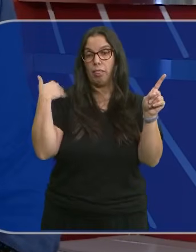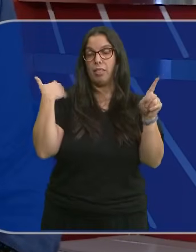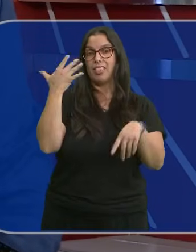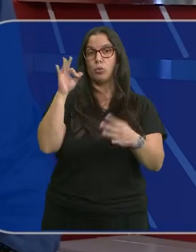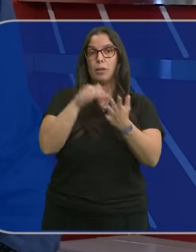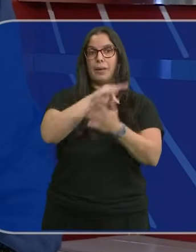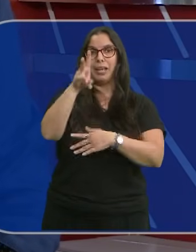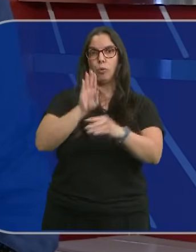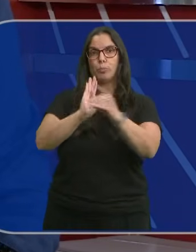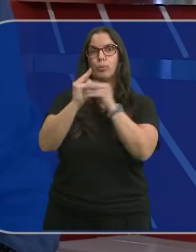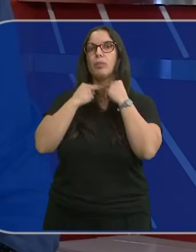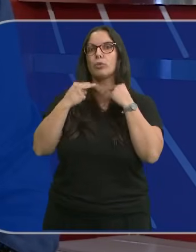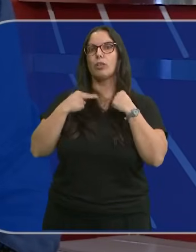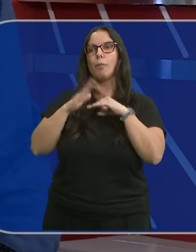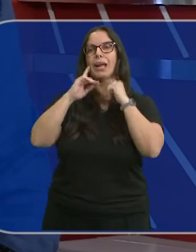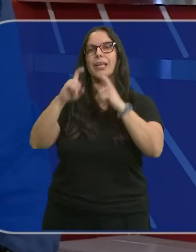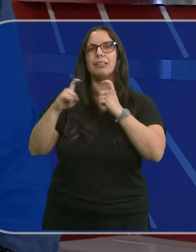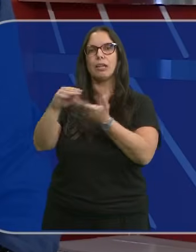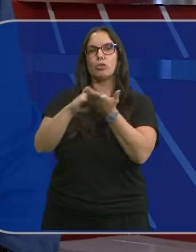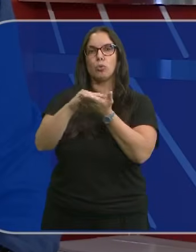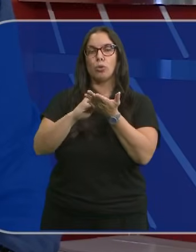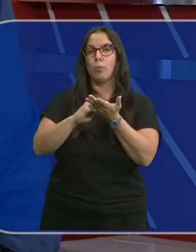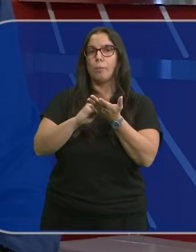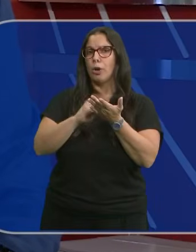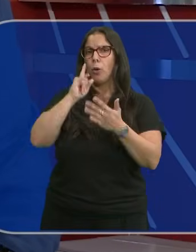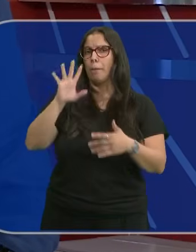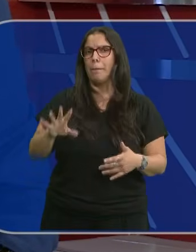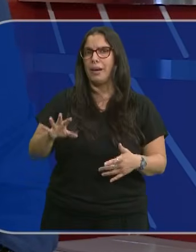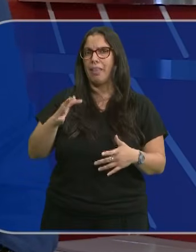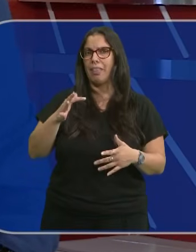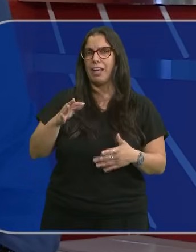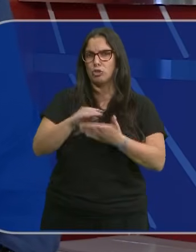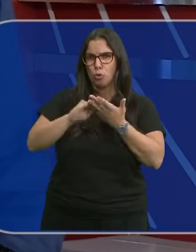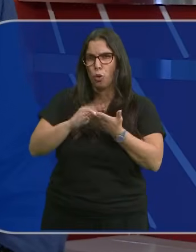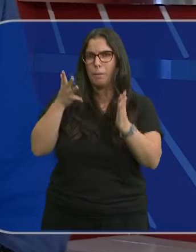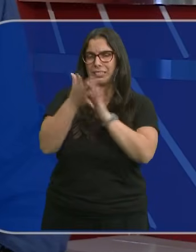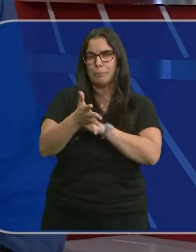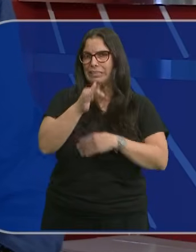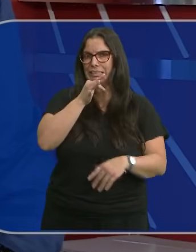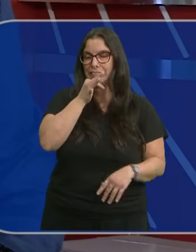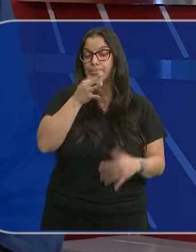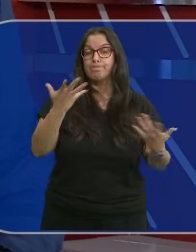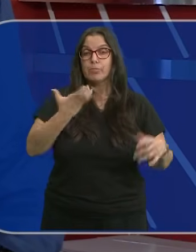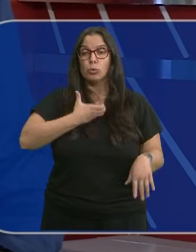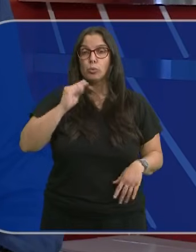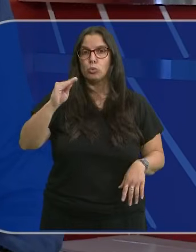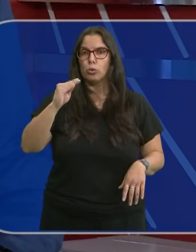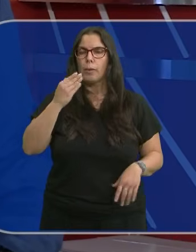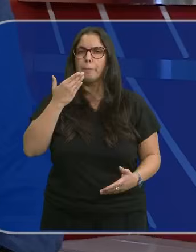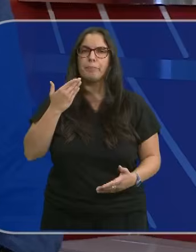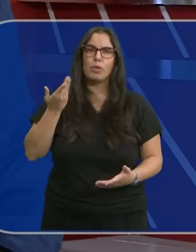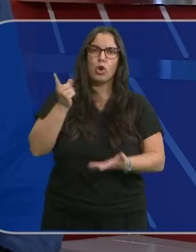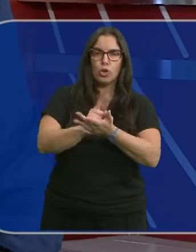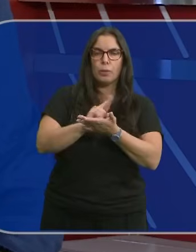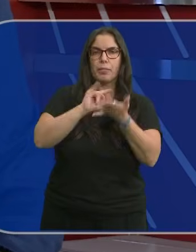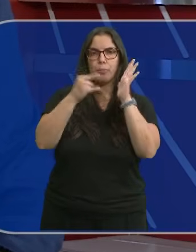de la Diputación para intentar subsanar el problema, pero no se garantiza tampoco una solución definitiva. Por eso su ayuntamiento retoma el proyecto que